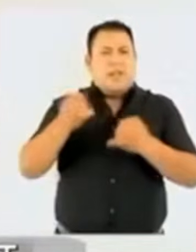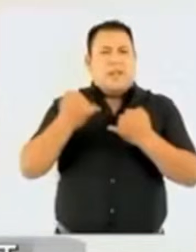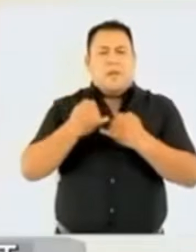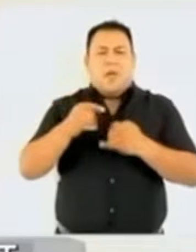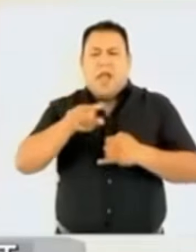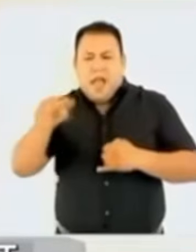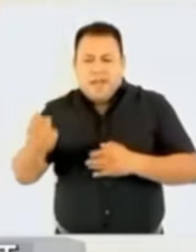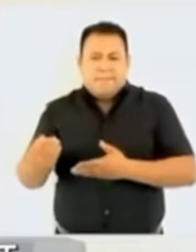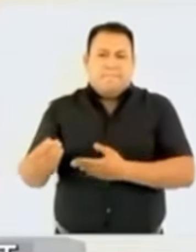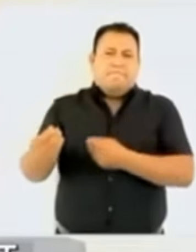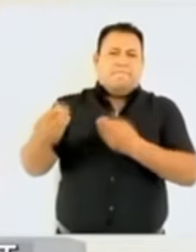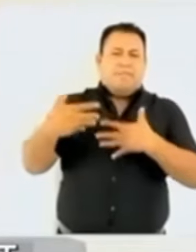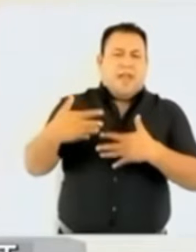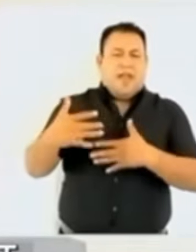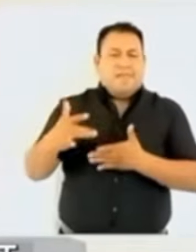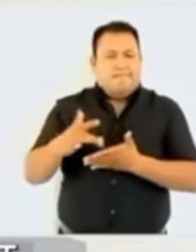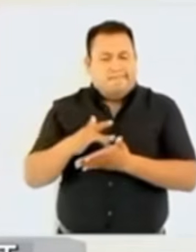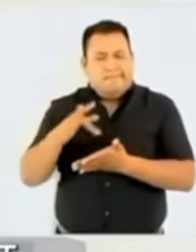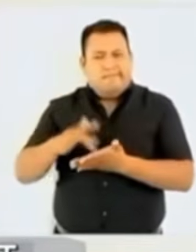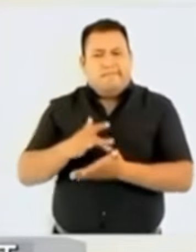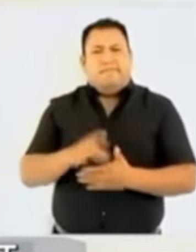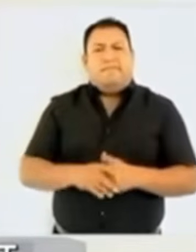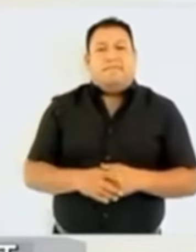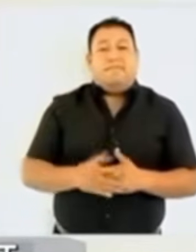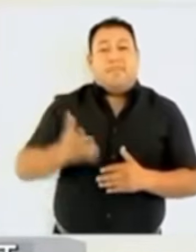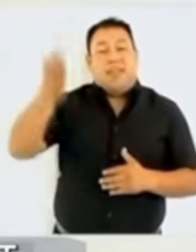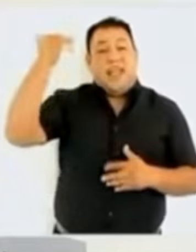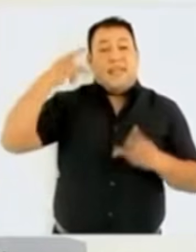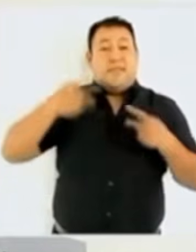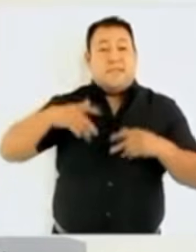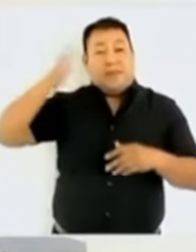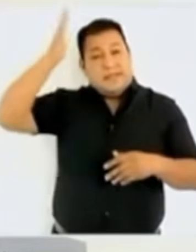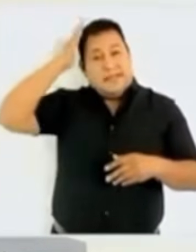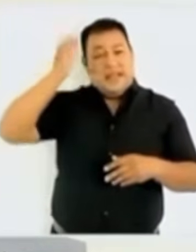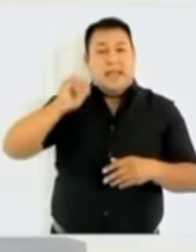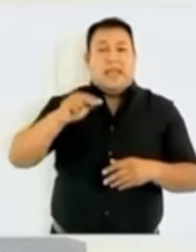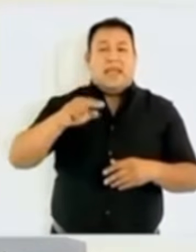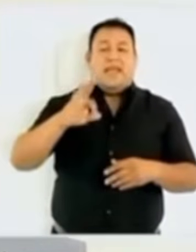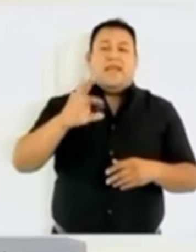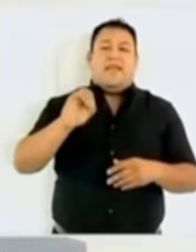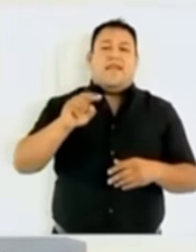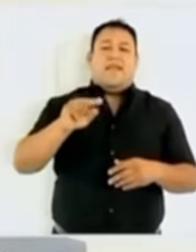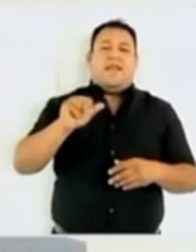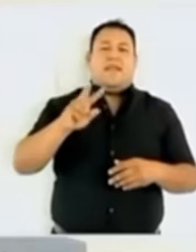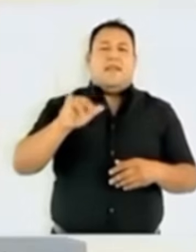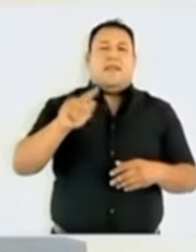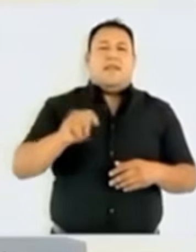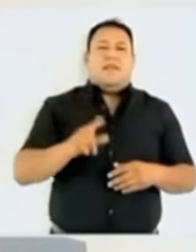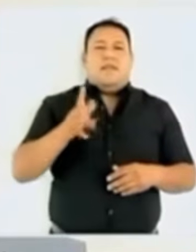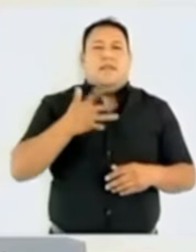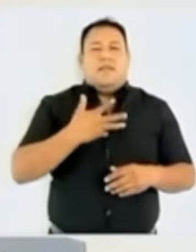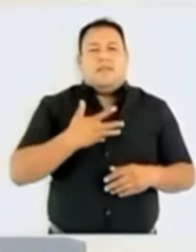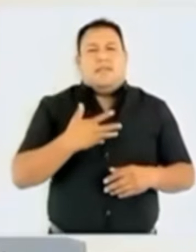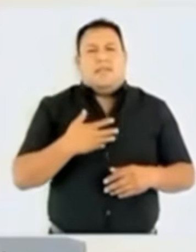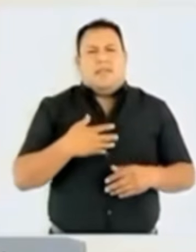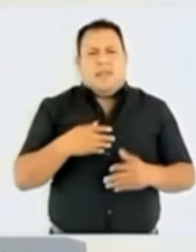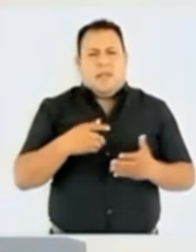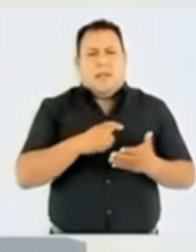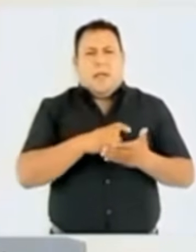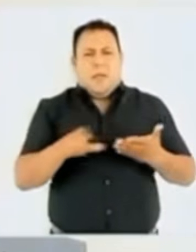gobernantes, los que estaban en el Infonavit, crearon créditos injustos,